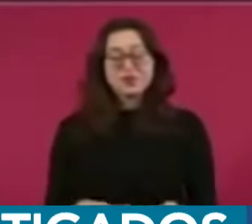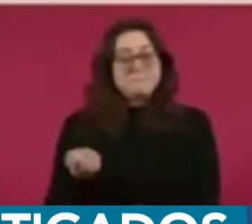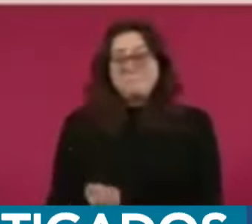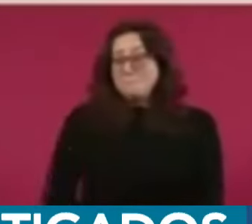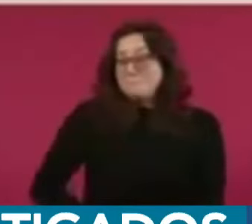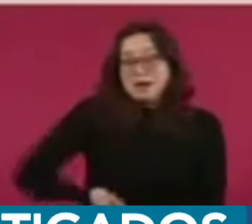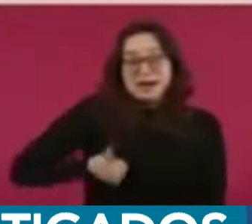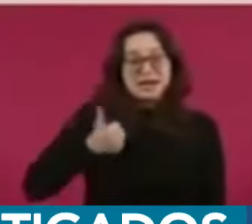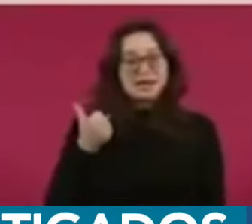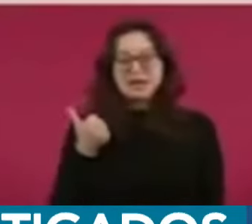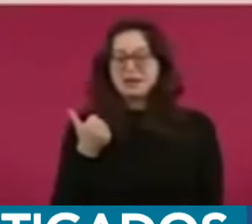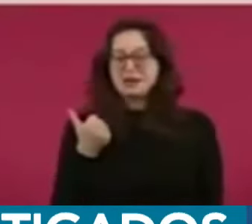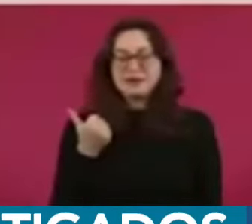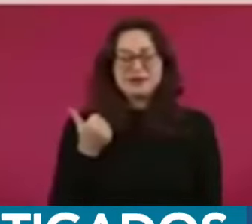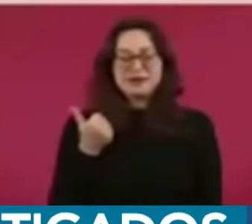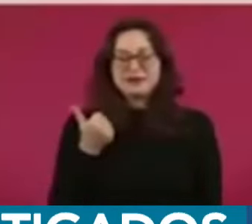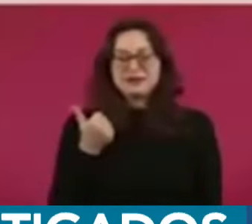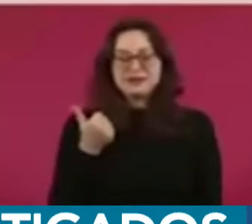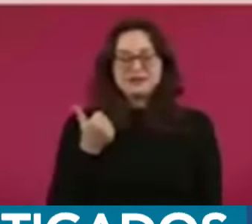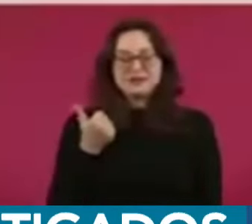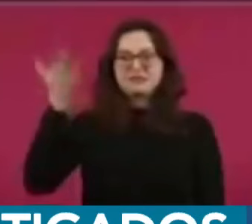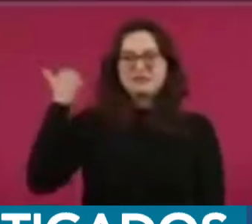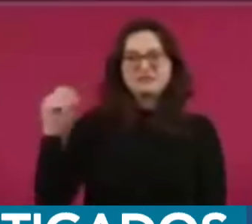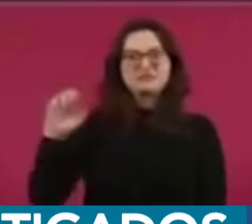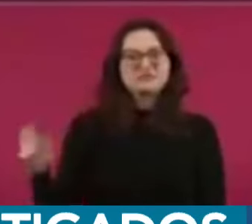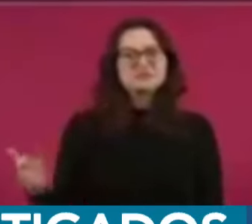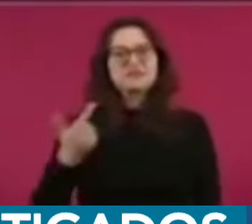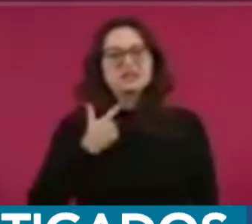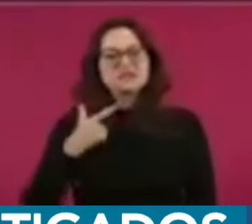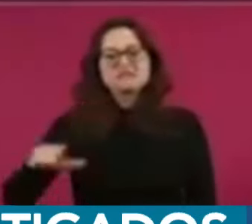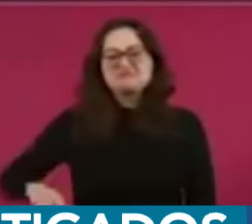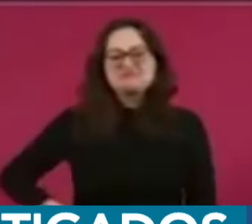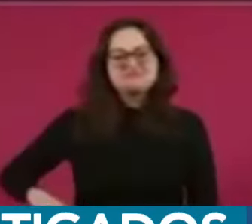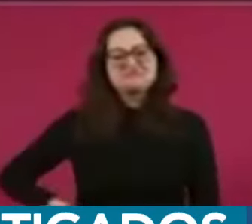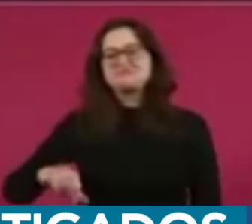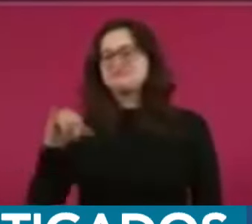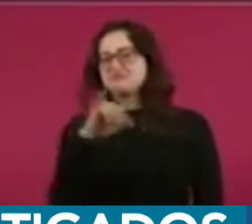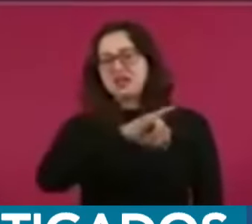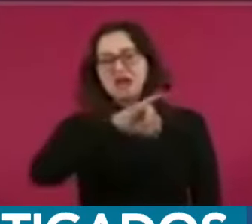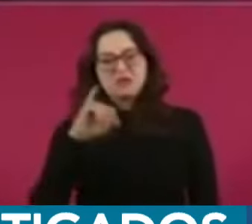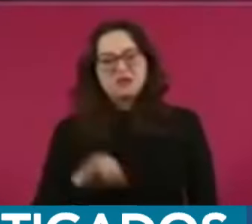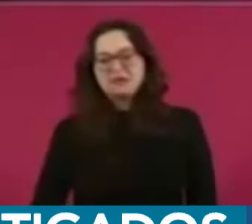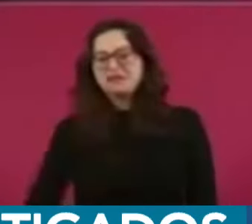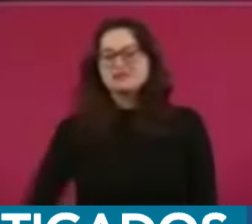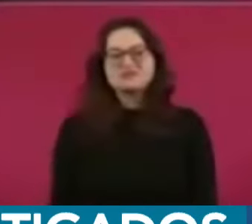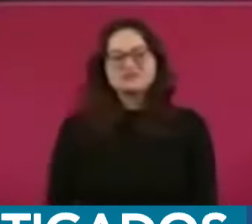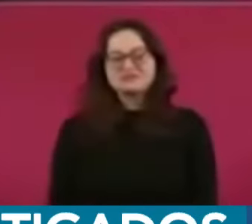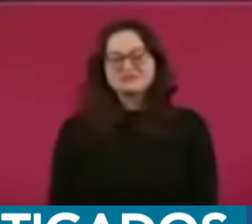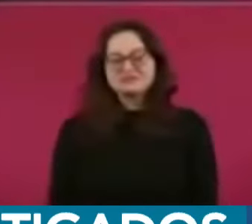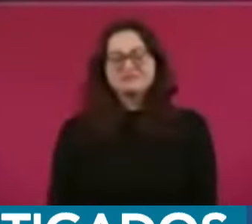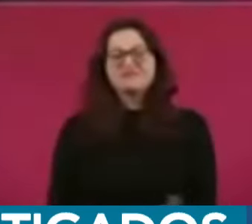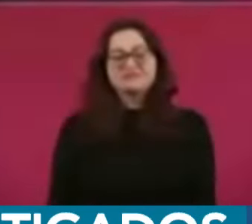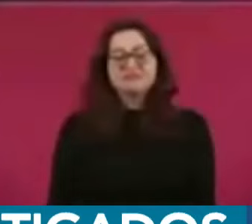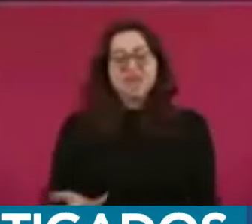lo afirmó en conferencia de prensa el diputado Héctor Tellez. Antes de iniciar la sesión de la Comisión Permanente del